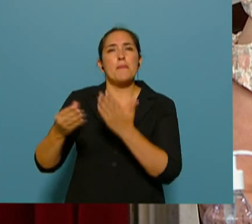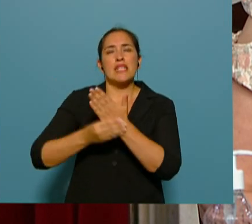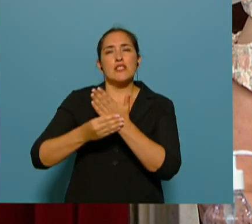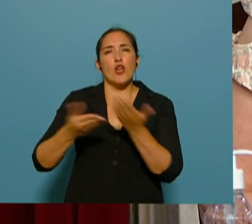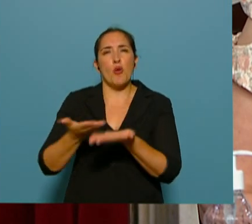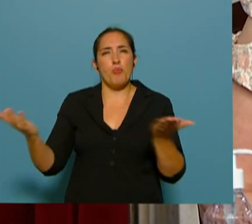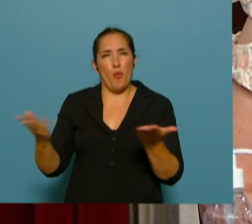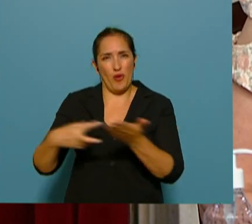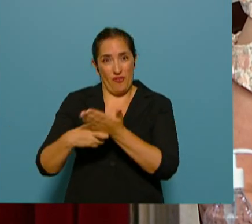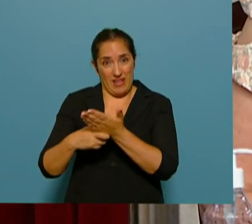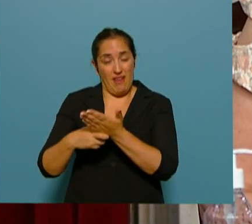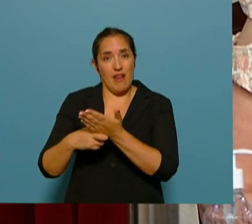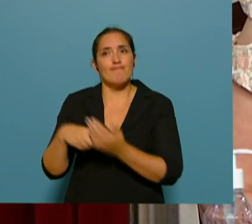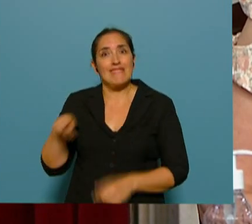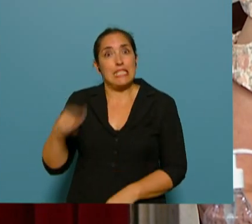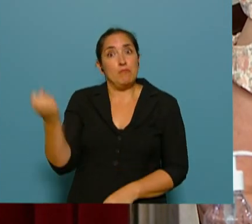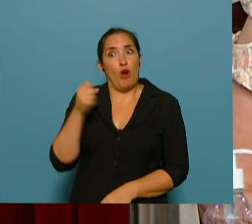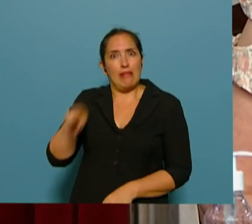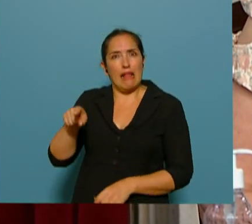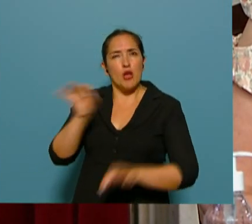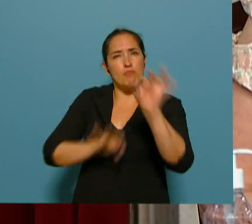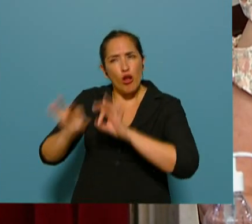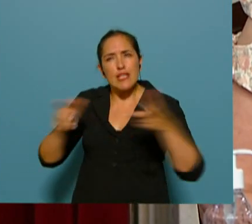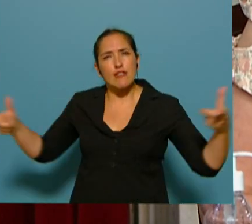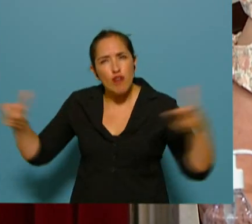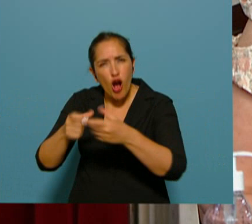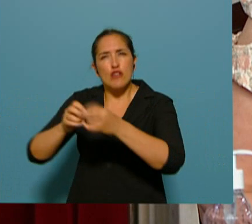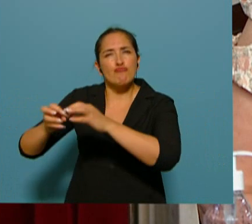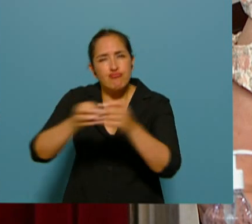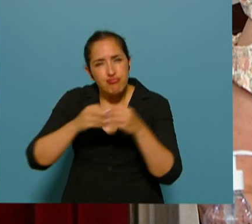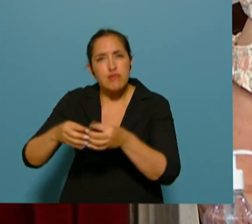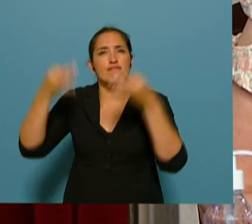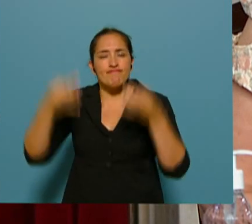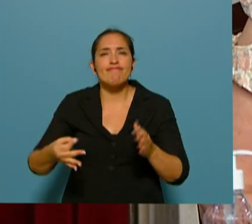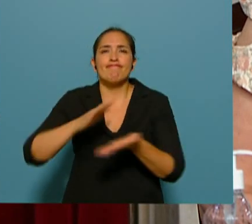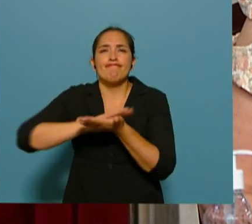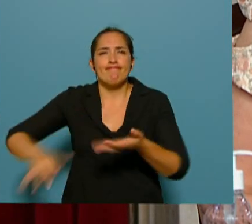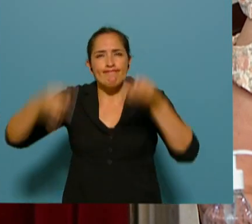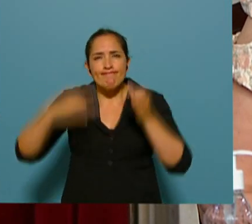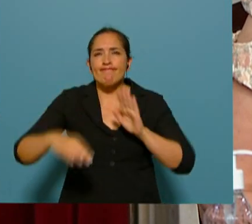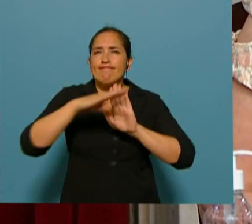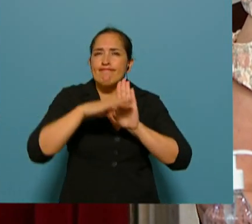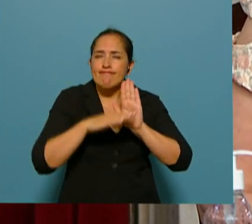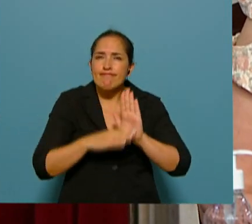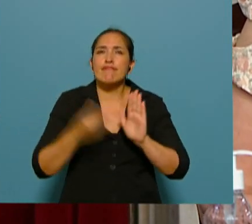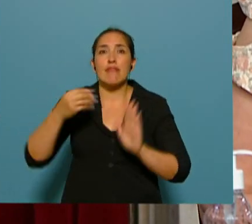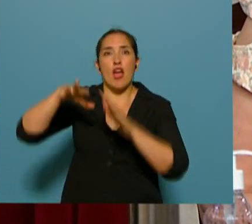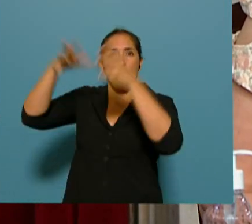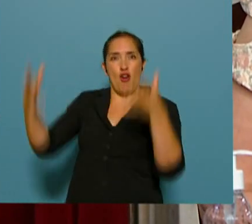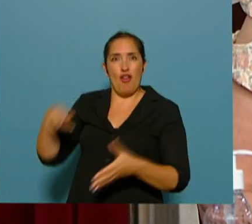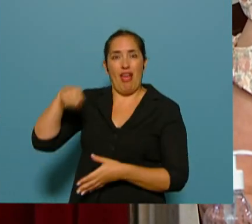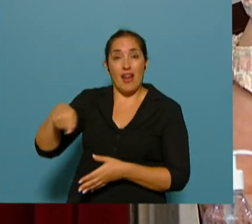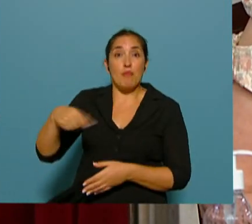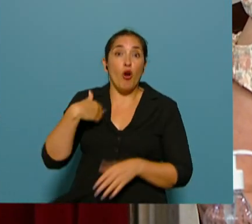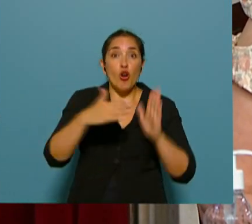Público. Sería muy importante que ese proyecto se trate para regularizar de una vez por todas ese organismo que